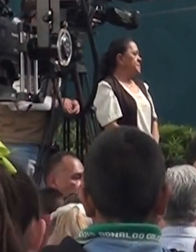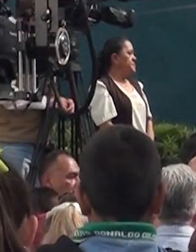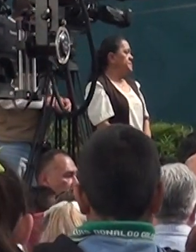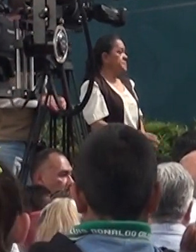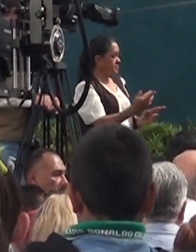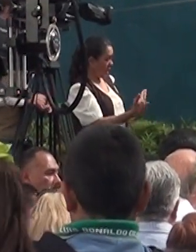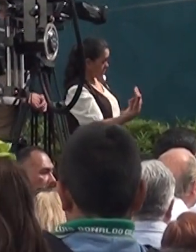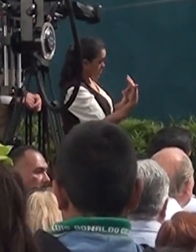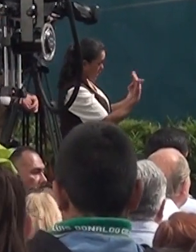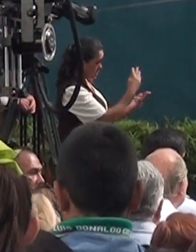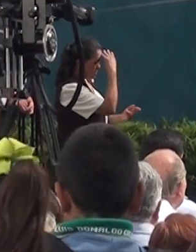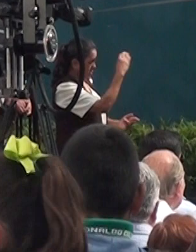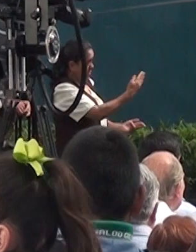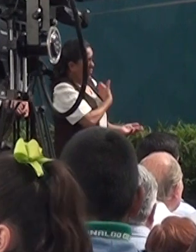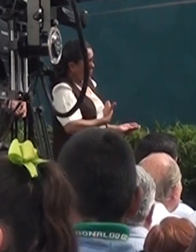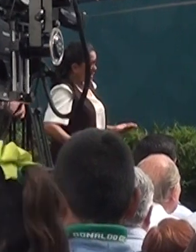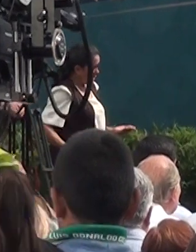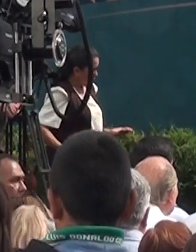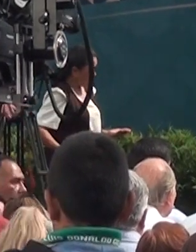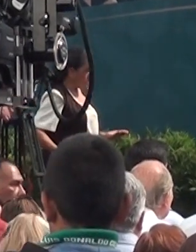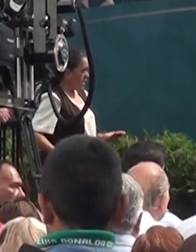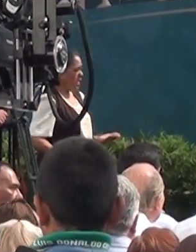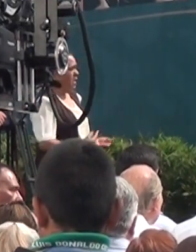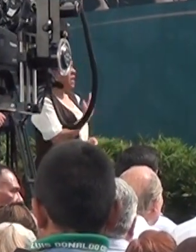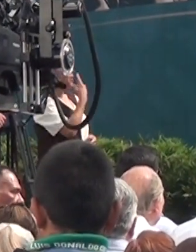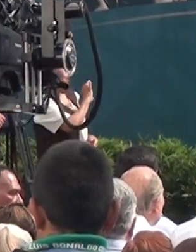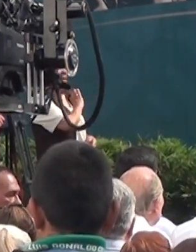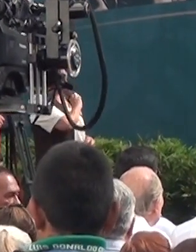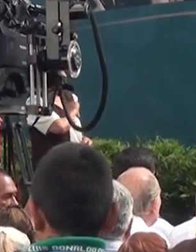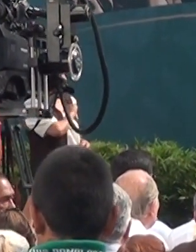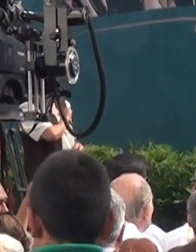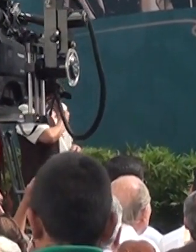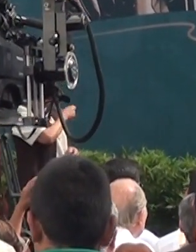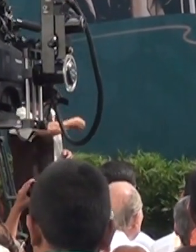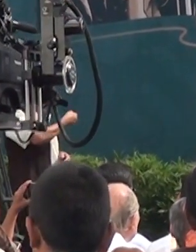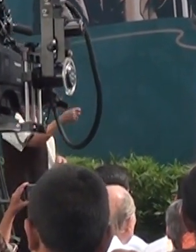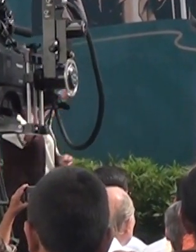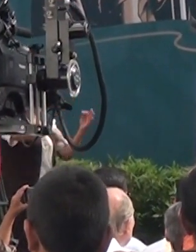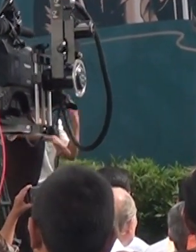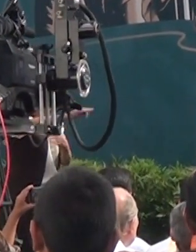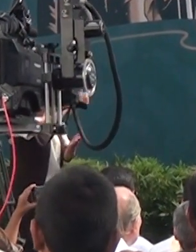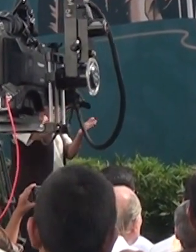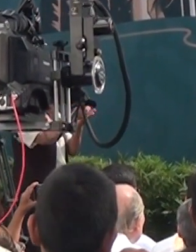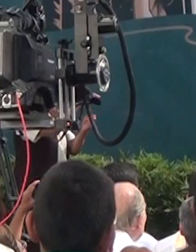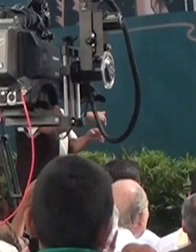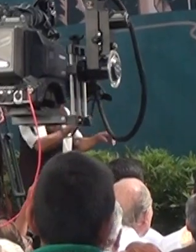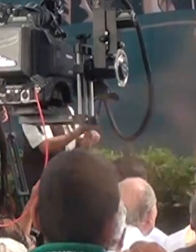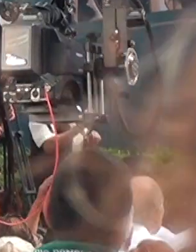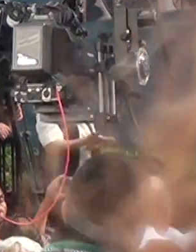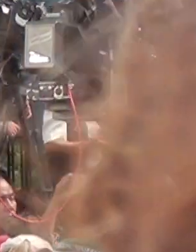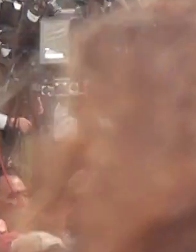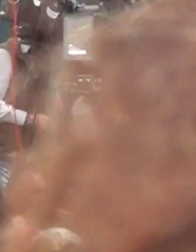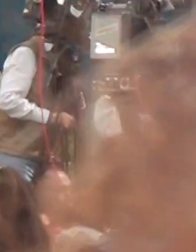Reciba usted, señor presidente, un afectuoso saludo de parte de toda esta ciudad y de nuestro estado.